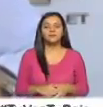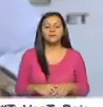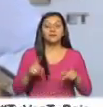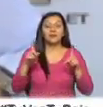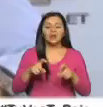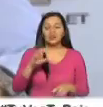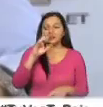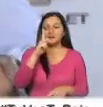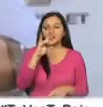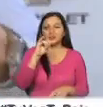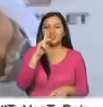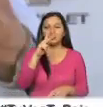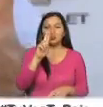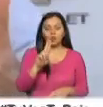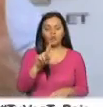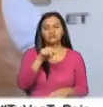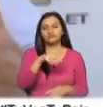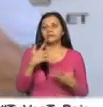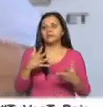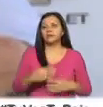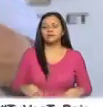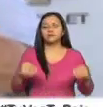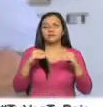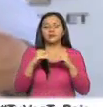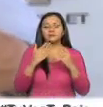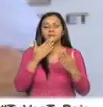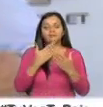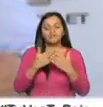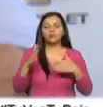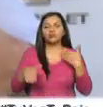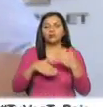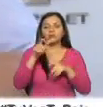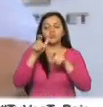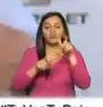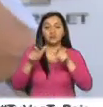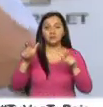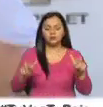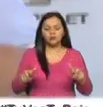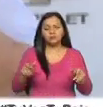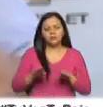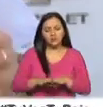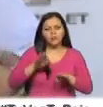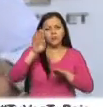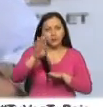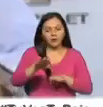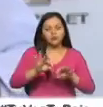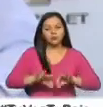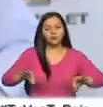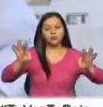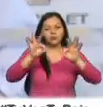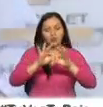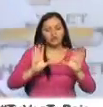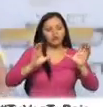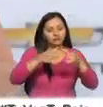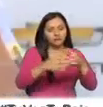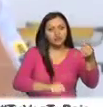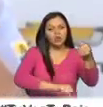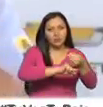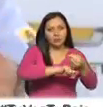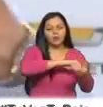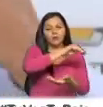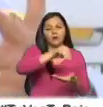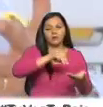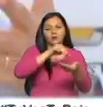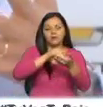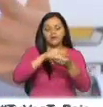Tinku es un paso más para todo lo que tenemos que hacer y seguir haciendo por Manabí. Va a convocar